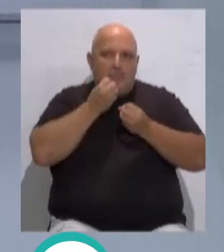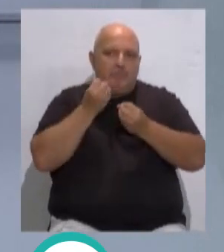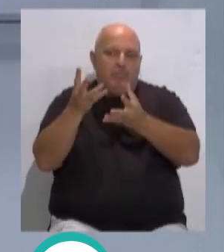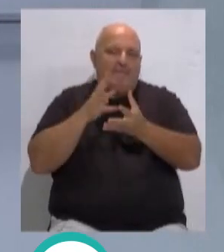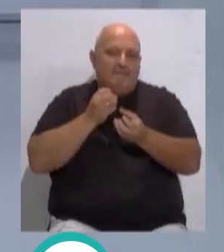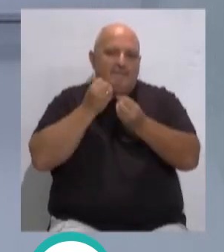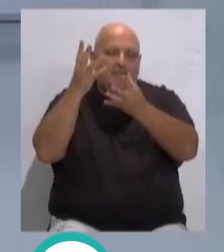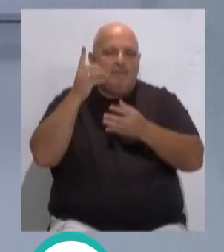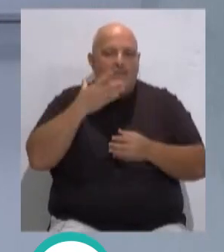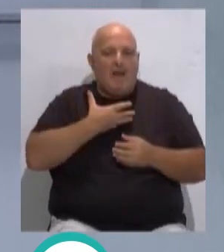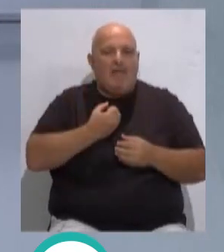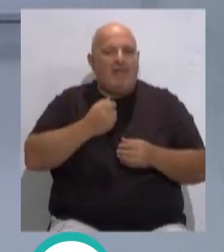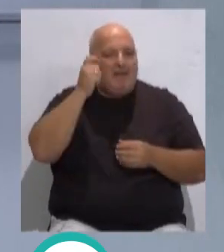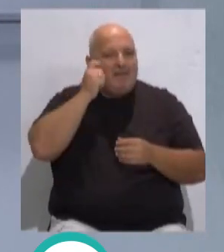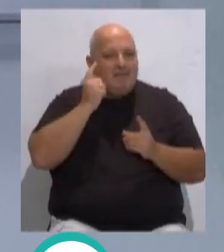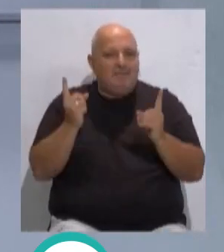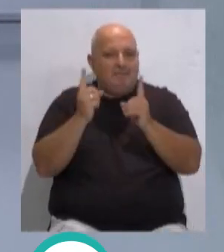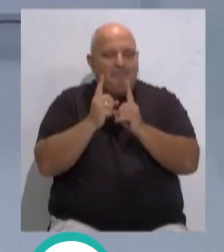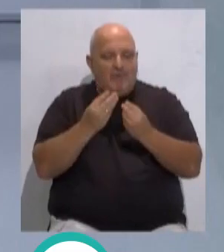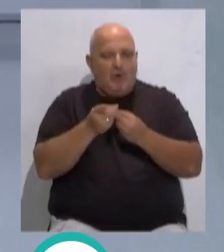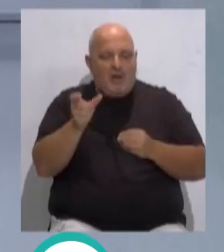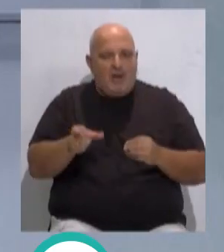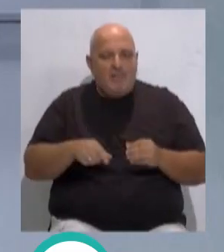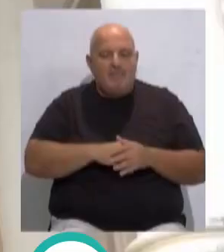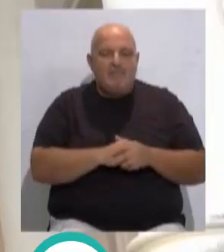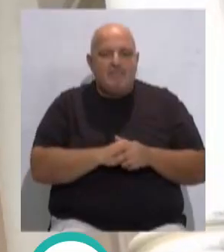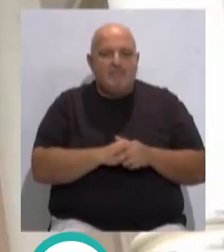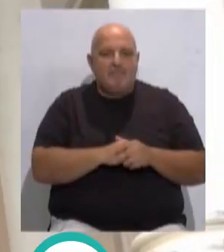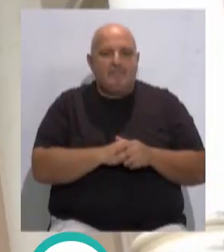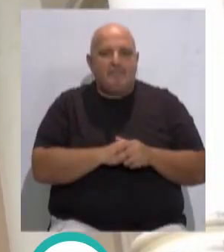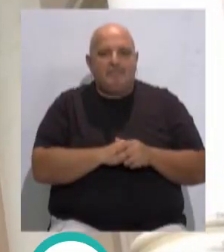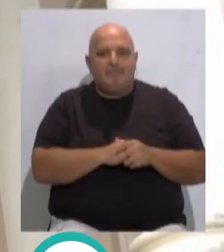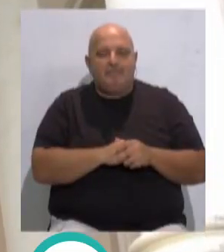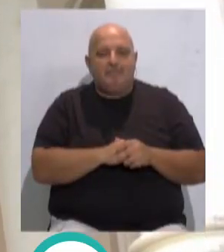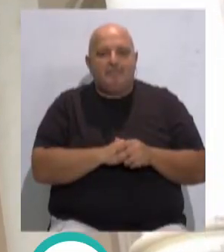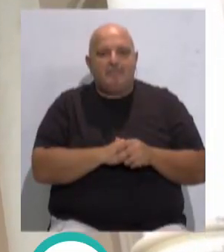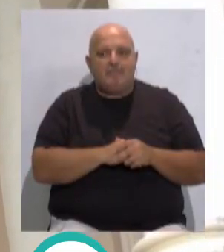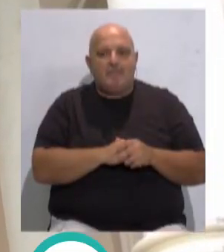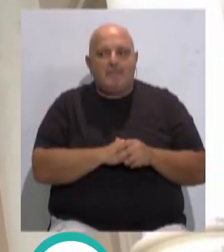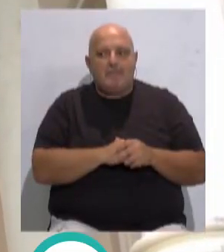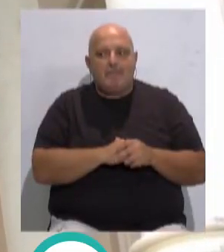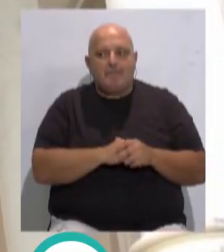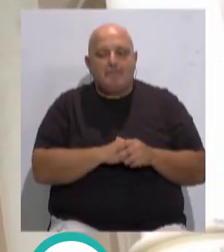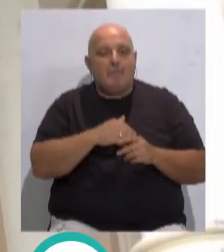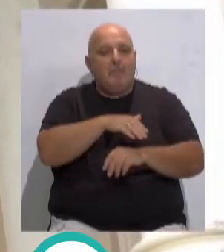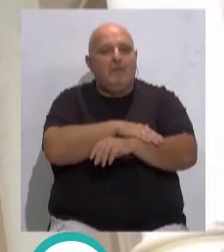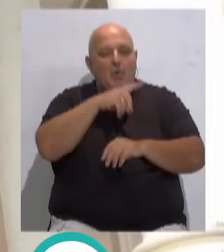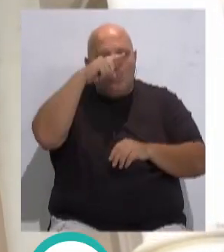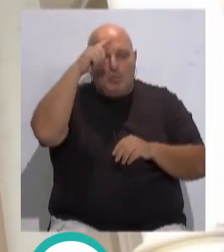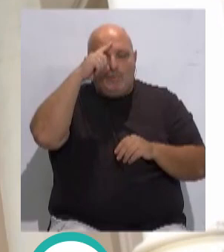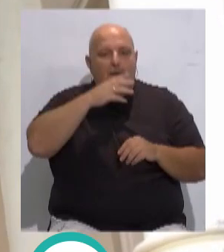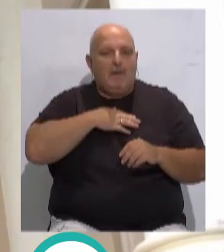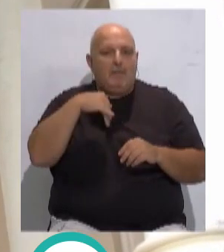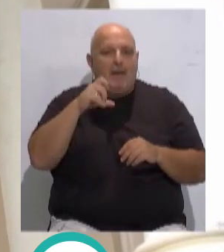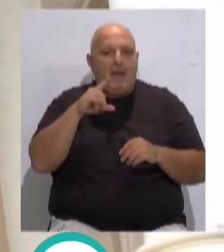encabezada por el alcalde de la ciudad, José María Fernández. José González, perdón. El ministro de Cultura,